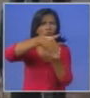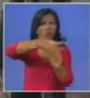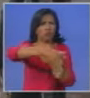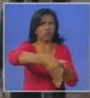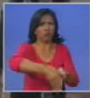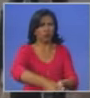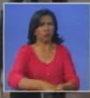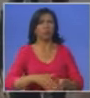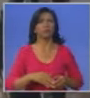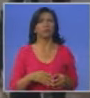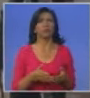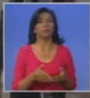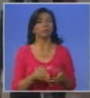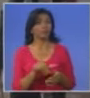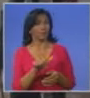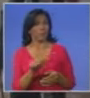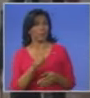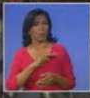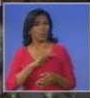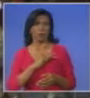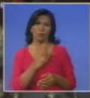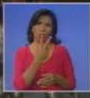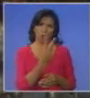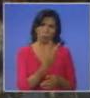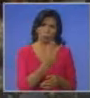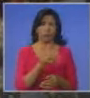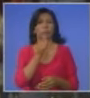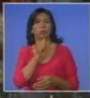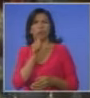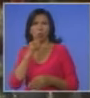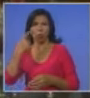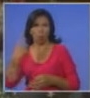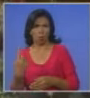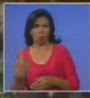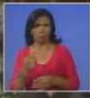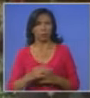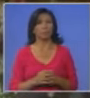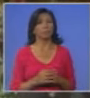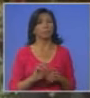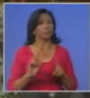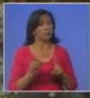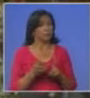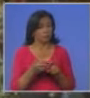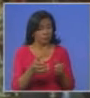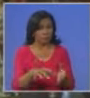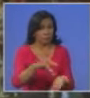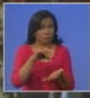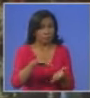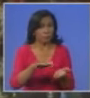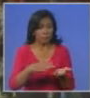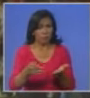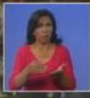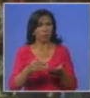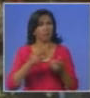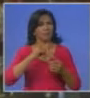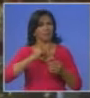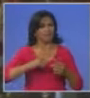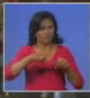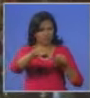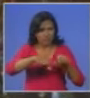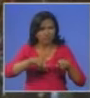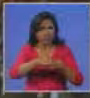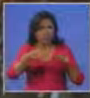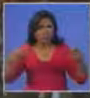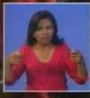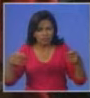dos lanchas del municipio y una privada que es mía. Los cadáveres, una vez practicada la autopsia en la que se determinó que la causa de la muerte fue